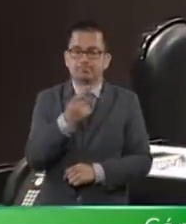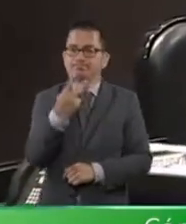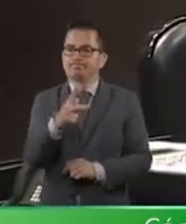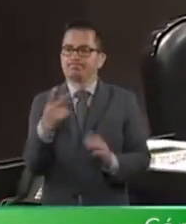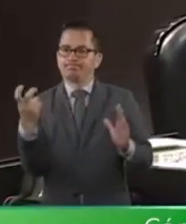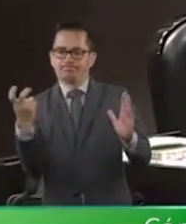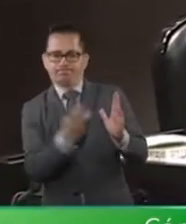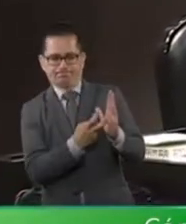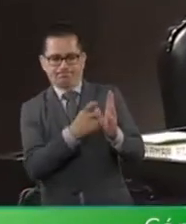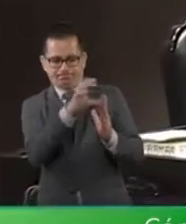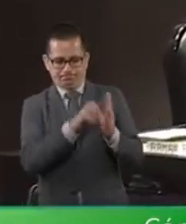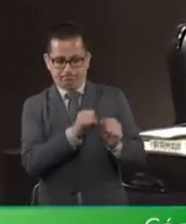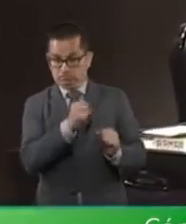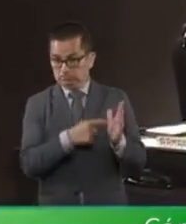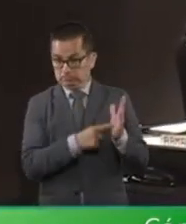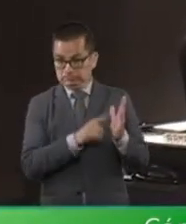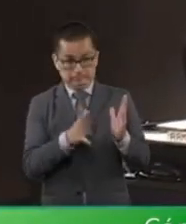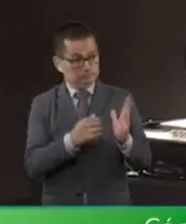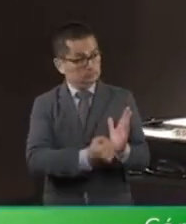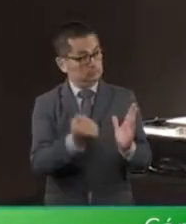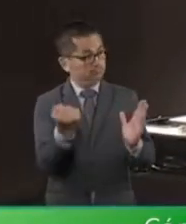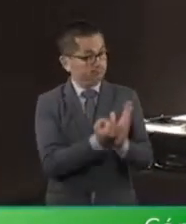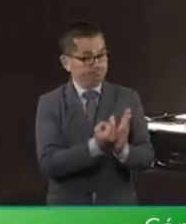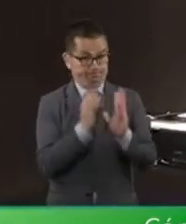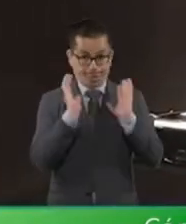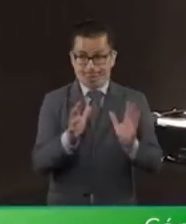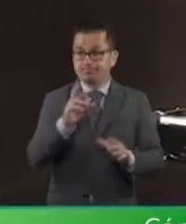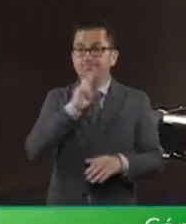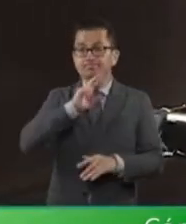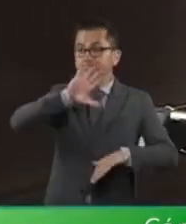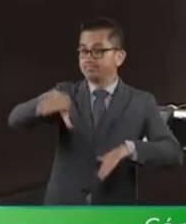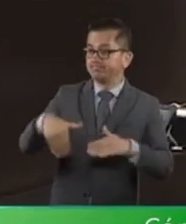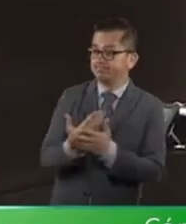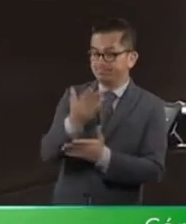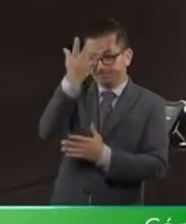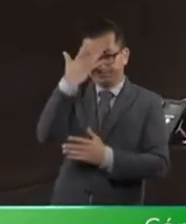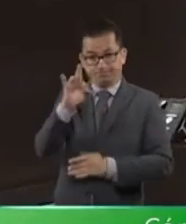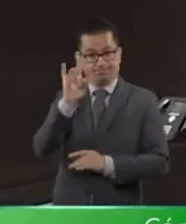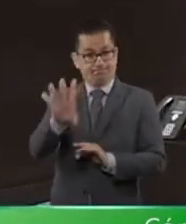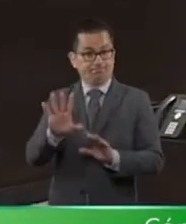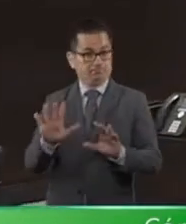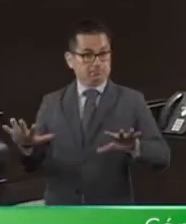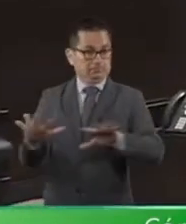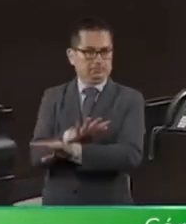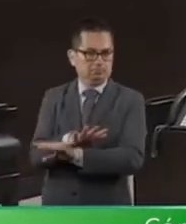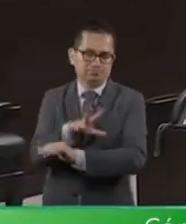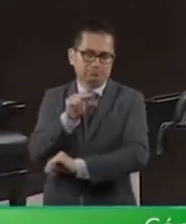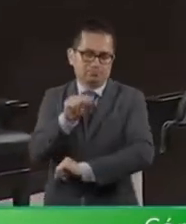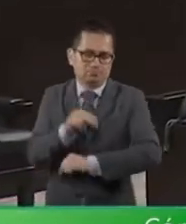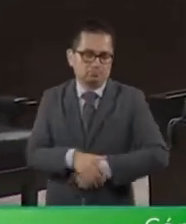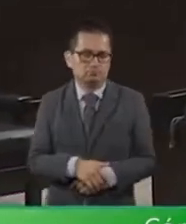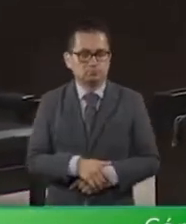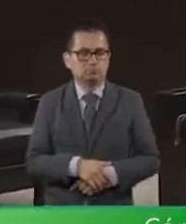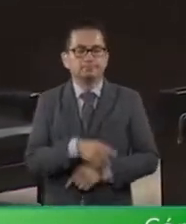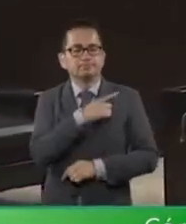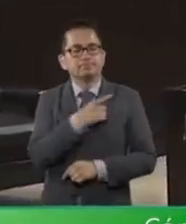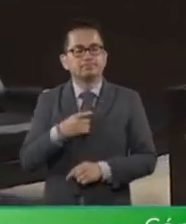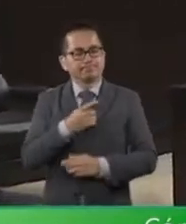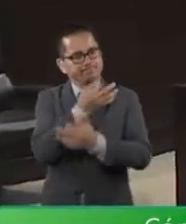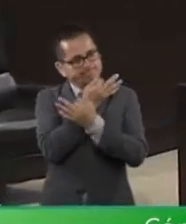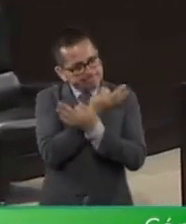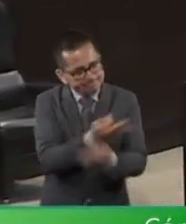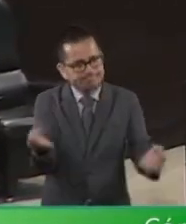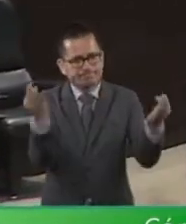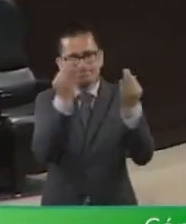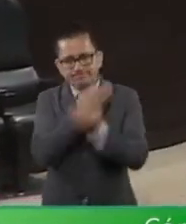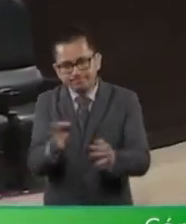se da por magia. Tenemos que hacer no solamente una difusión y llegar a las personas a las que va a